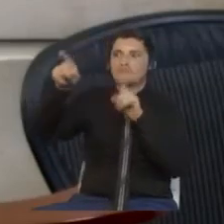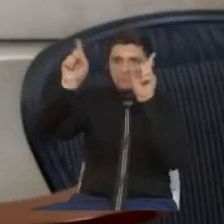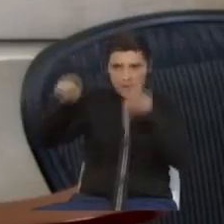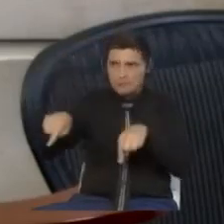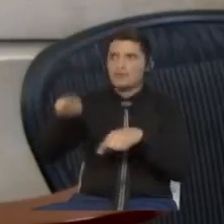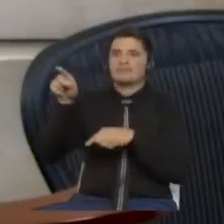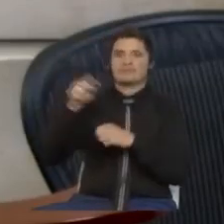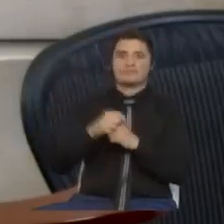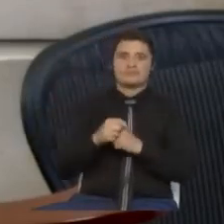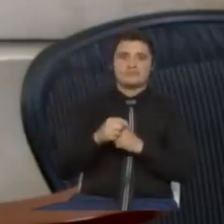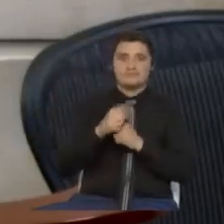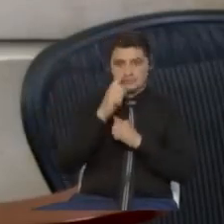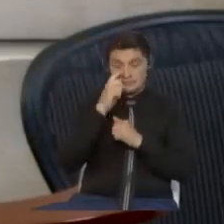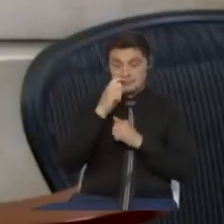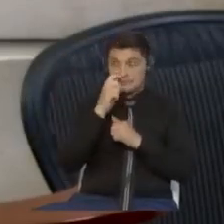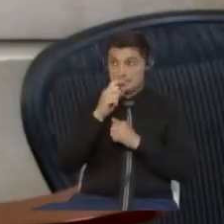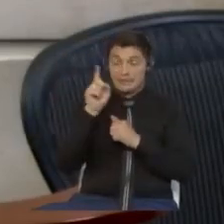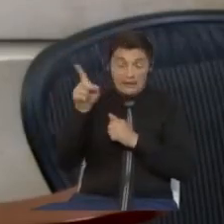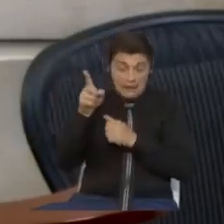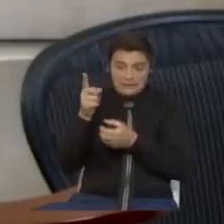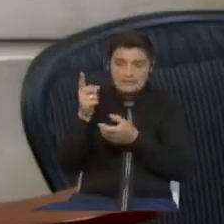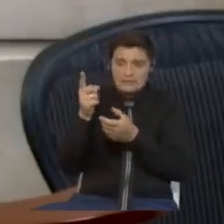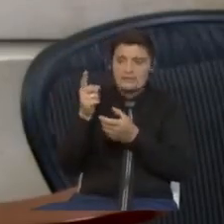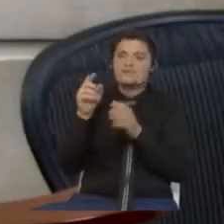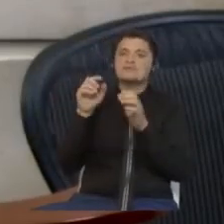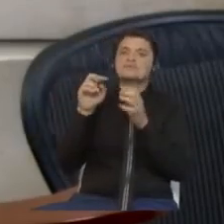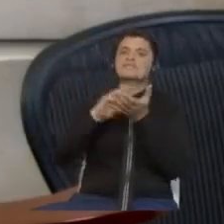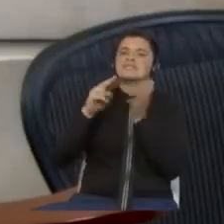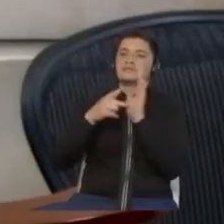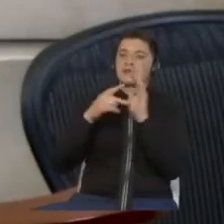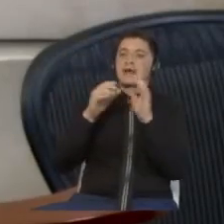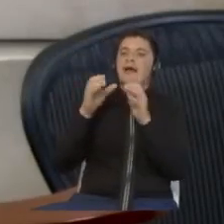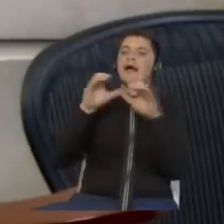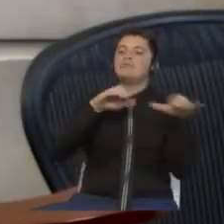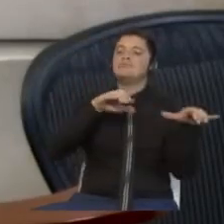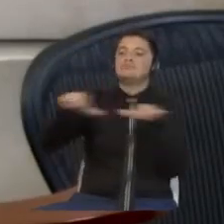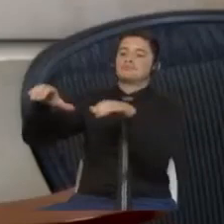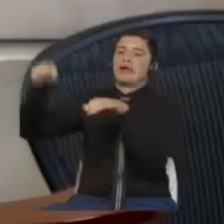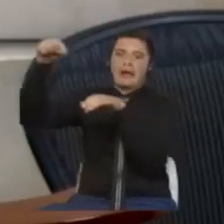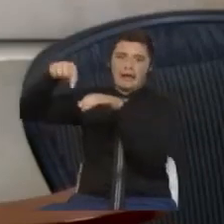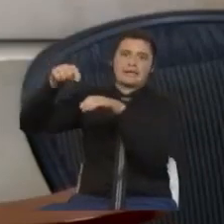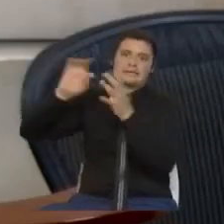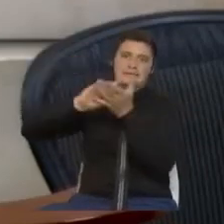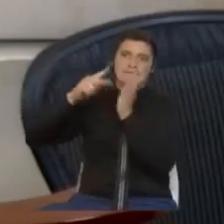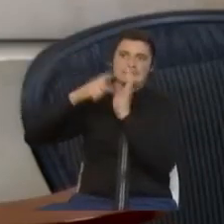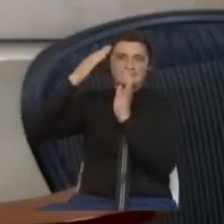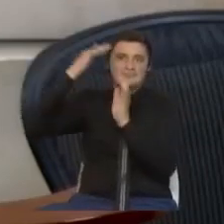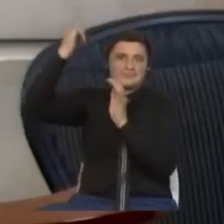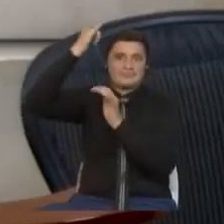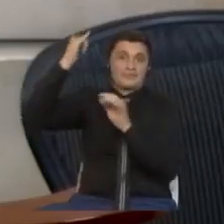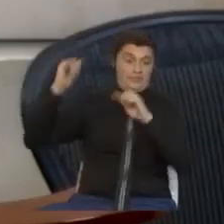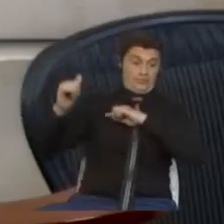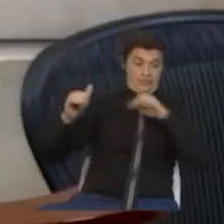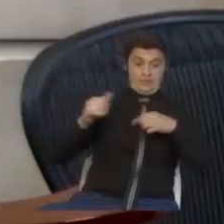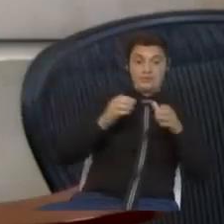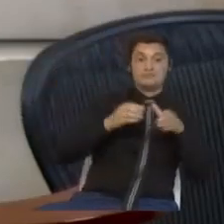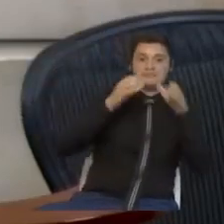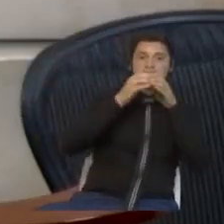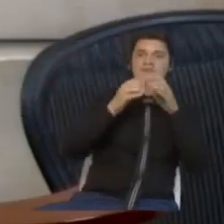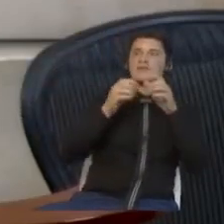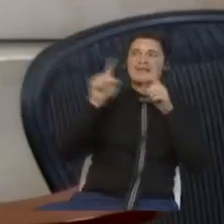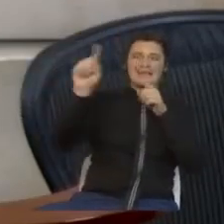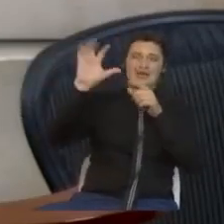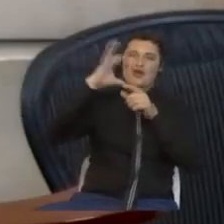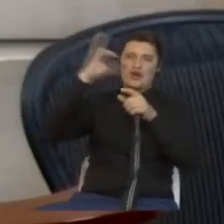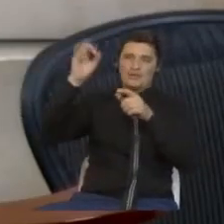ese es el mérito pero el mérito contiene a juicio de este magistrado un tercer